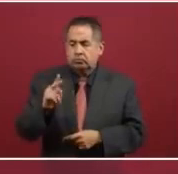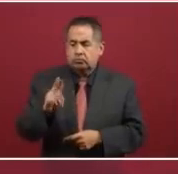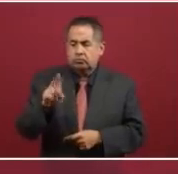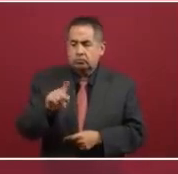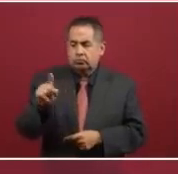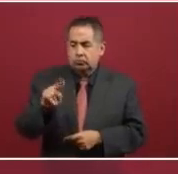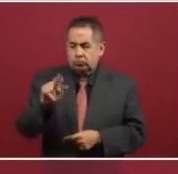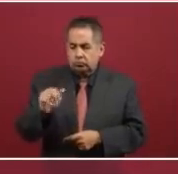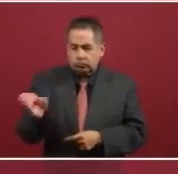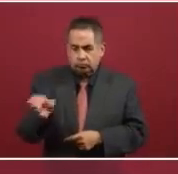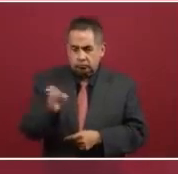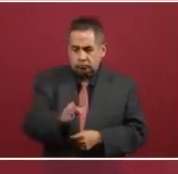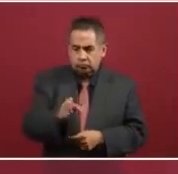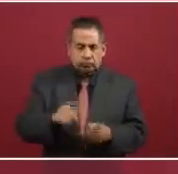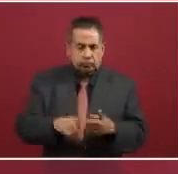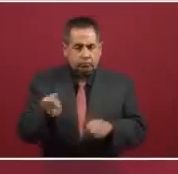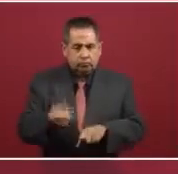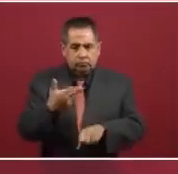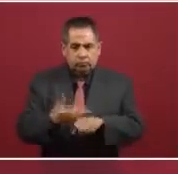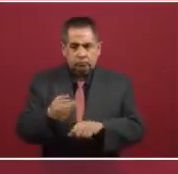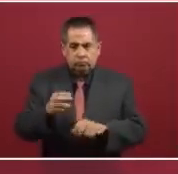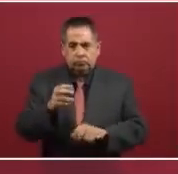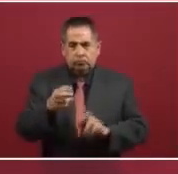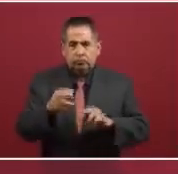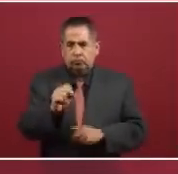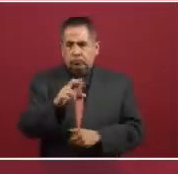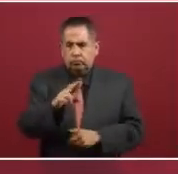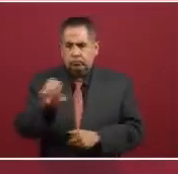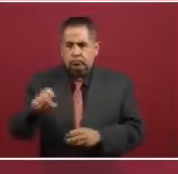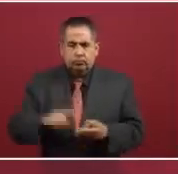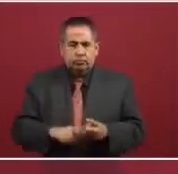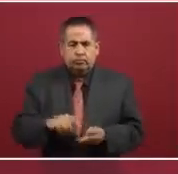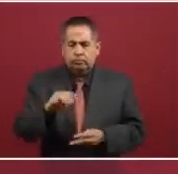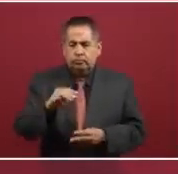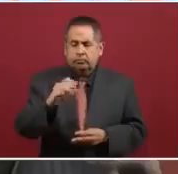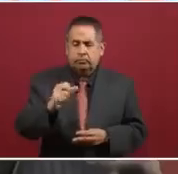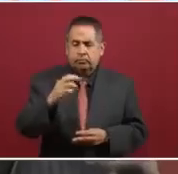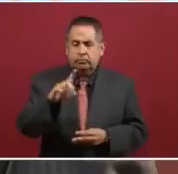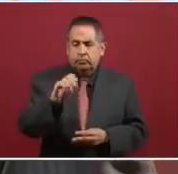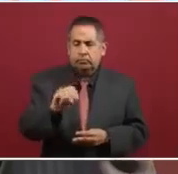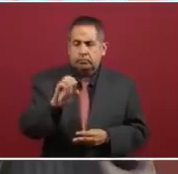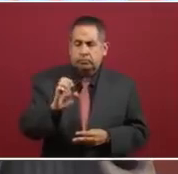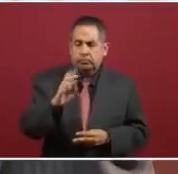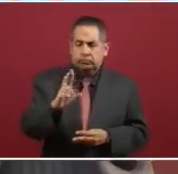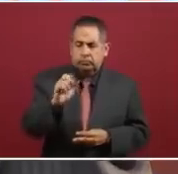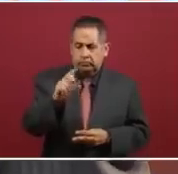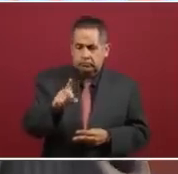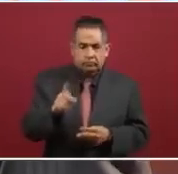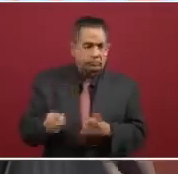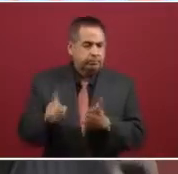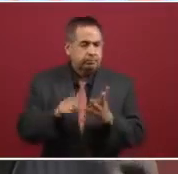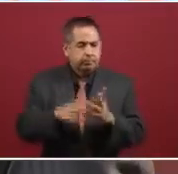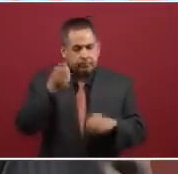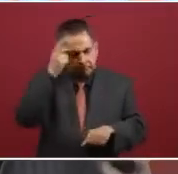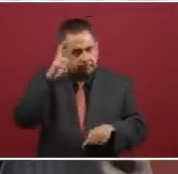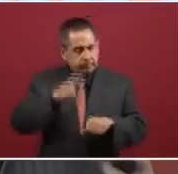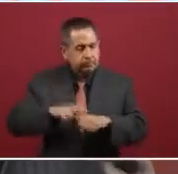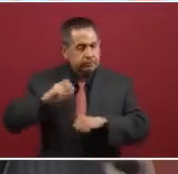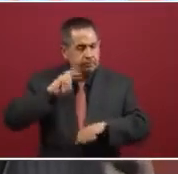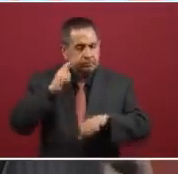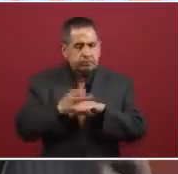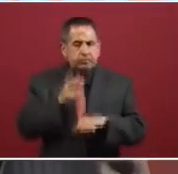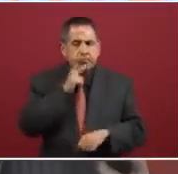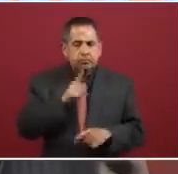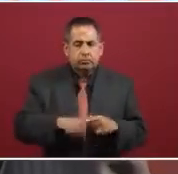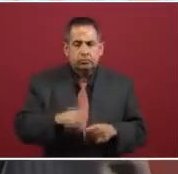Macías, al secretario de Relaciones Exteriores, Marcelo Ebrard Casaubon, y al director general de Pemex,